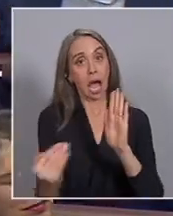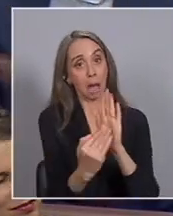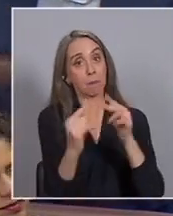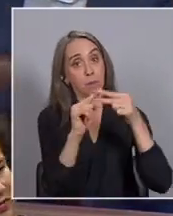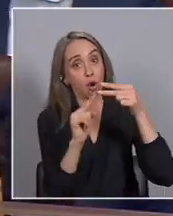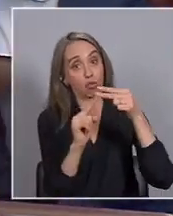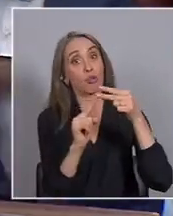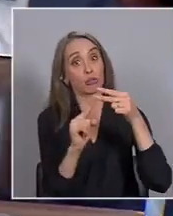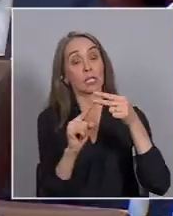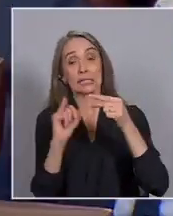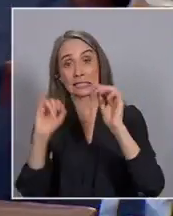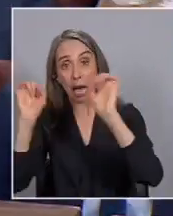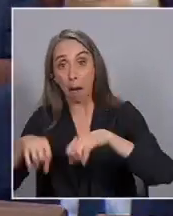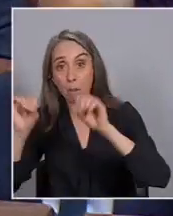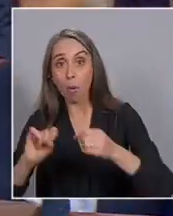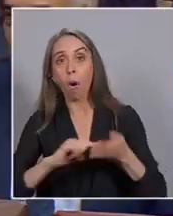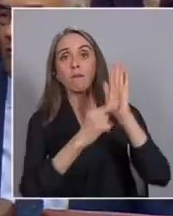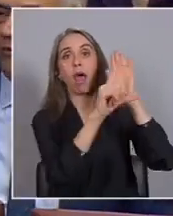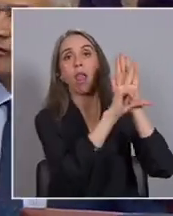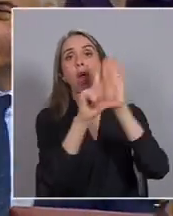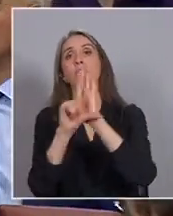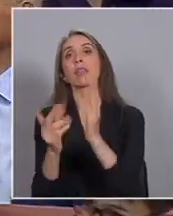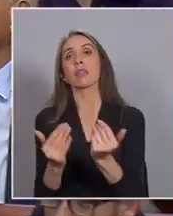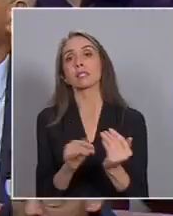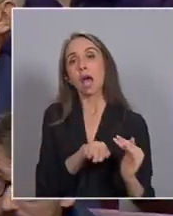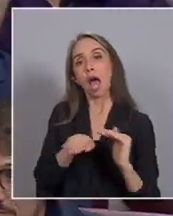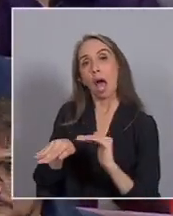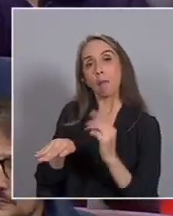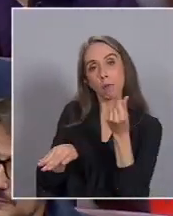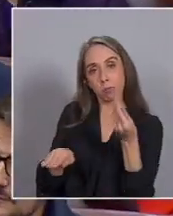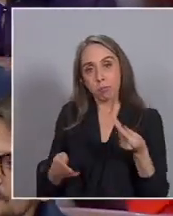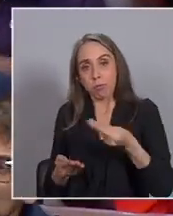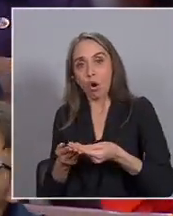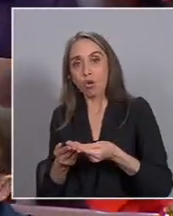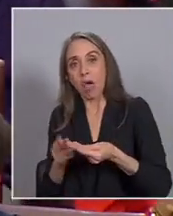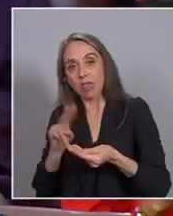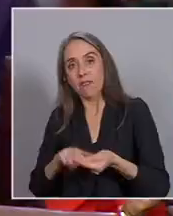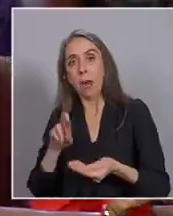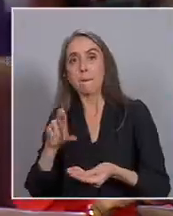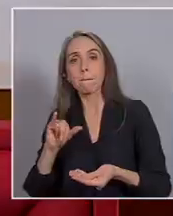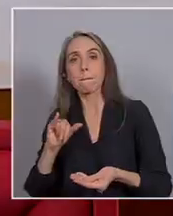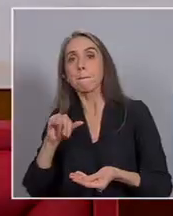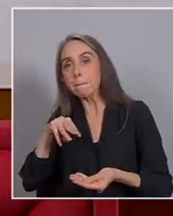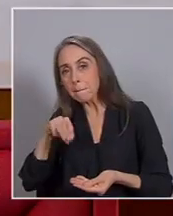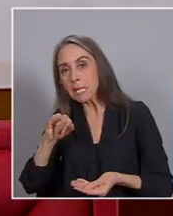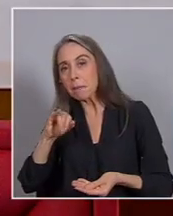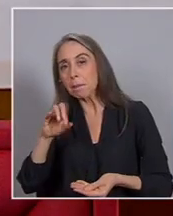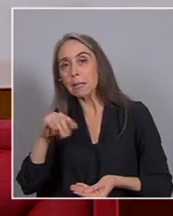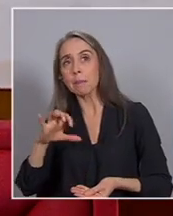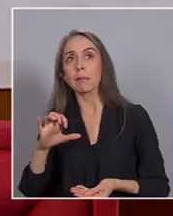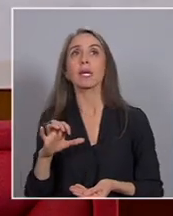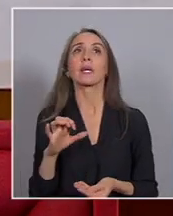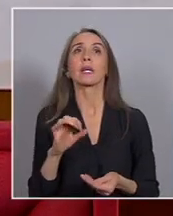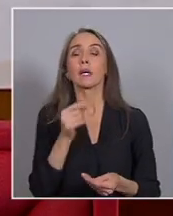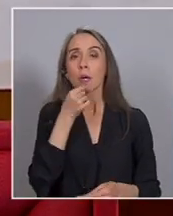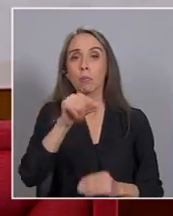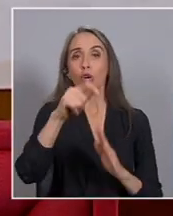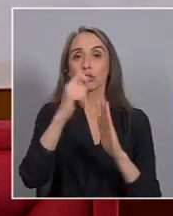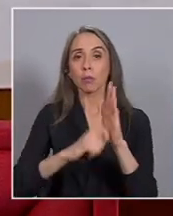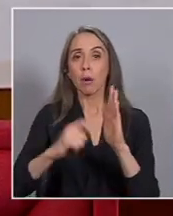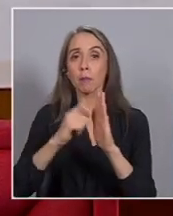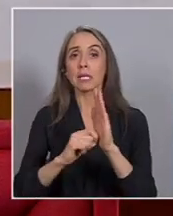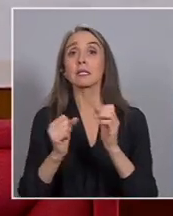tan necesarias para apoyar de verdad a las MIPYMES y que se pueda aprobar en los próximos